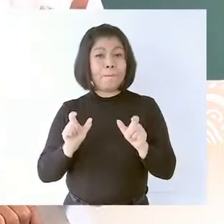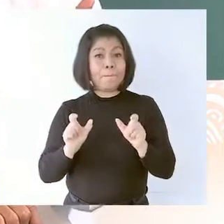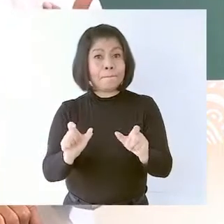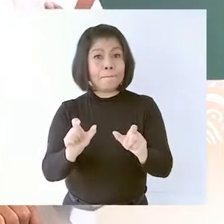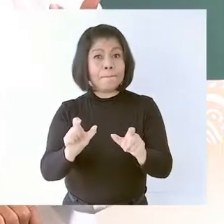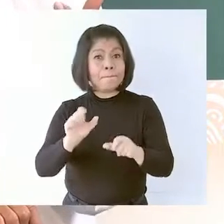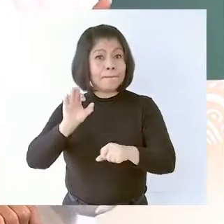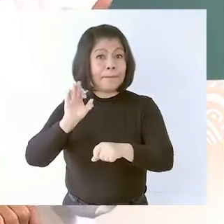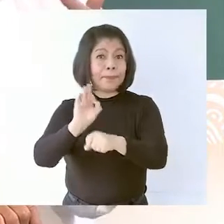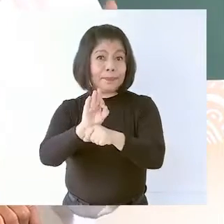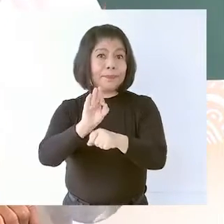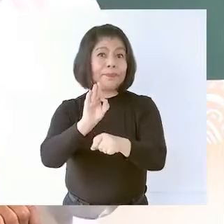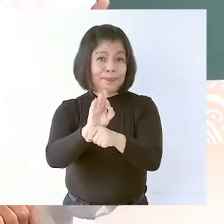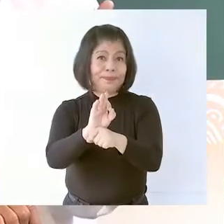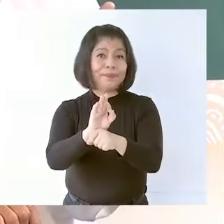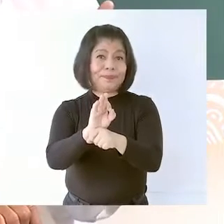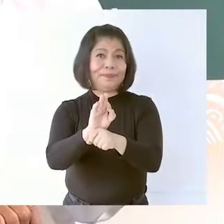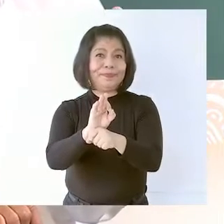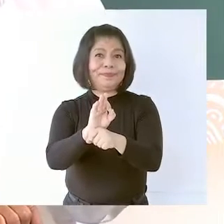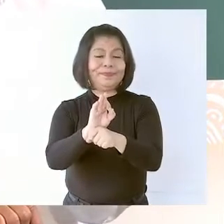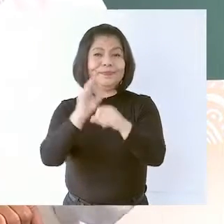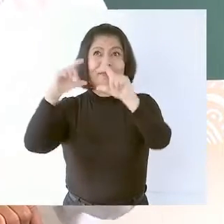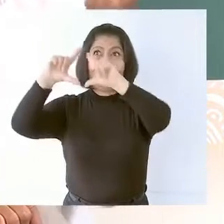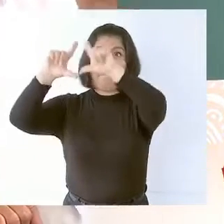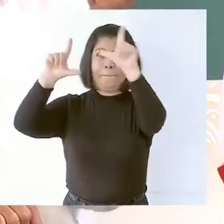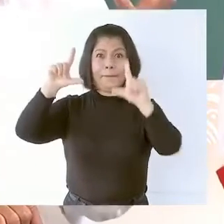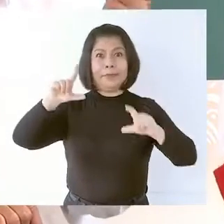la seguridad interior,